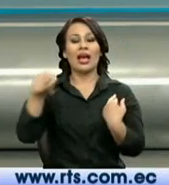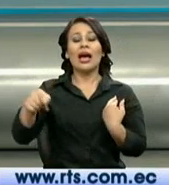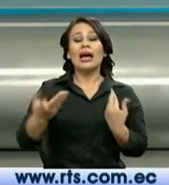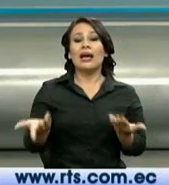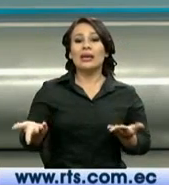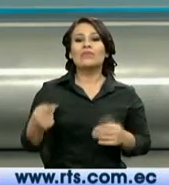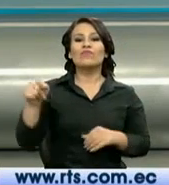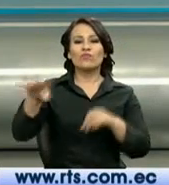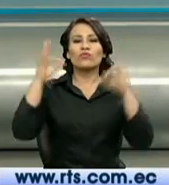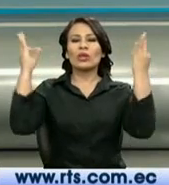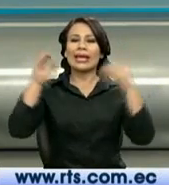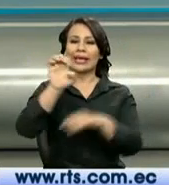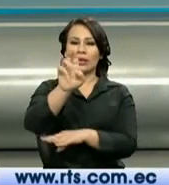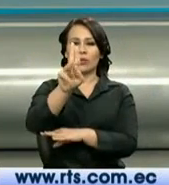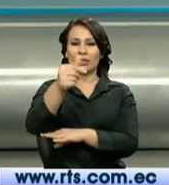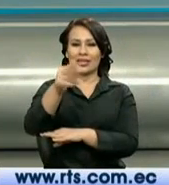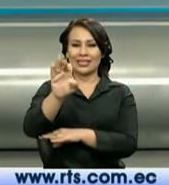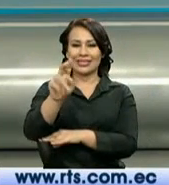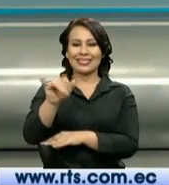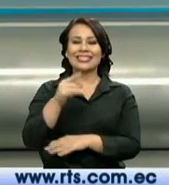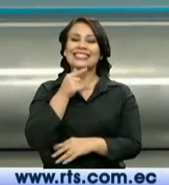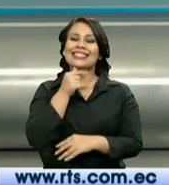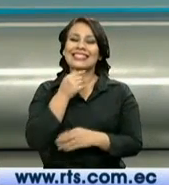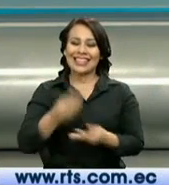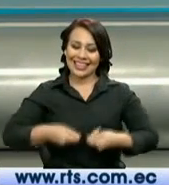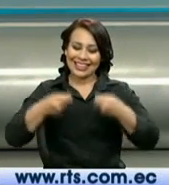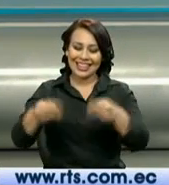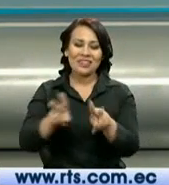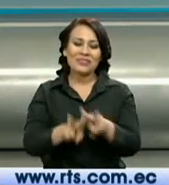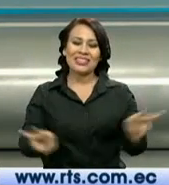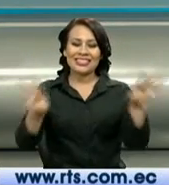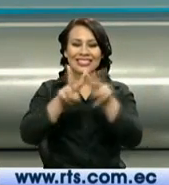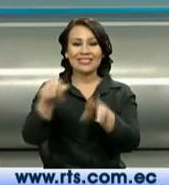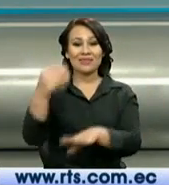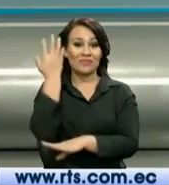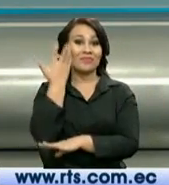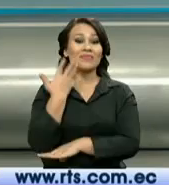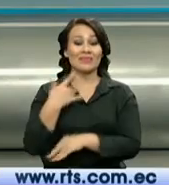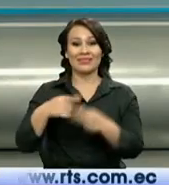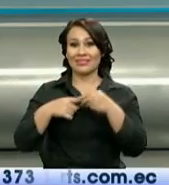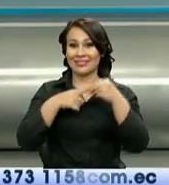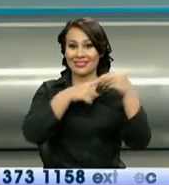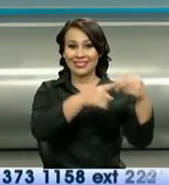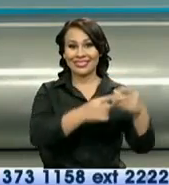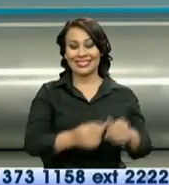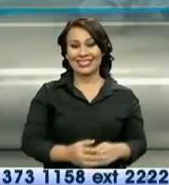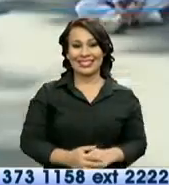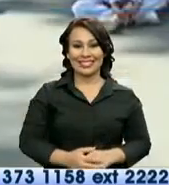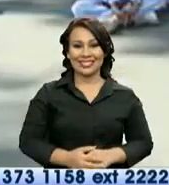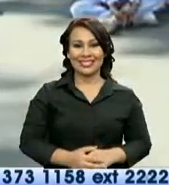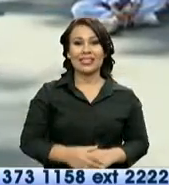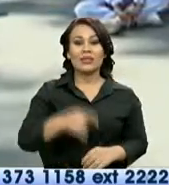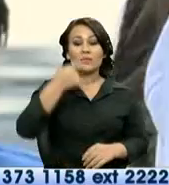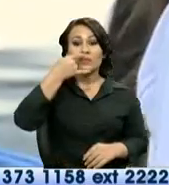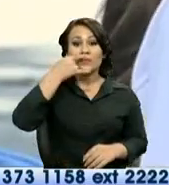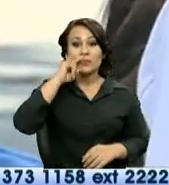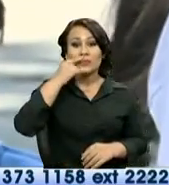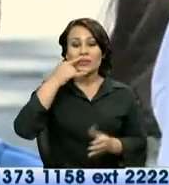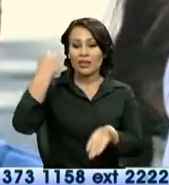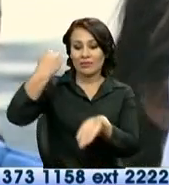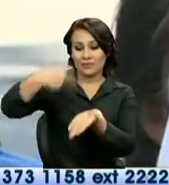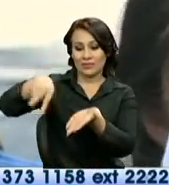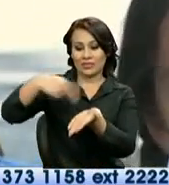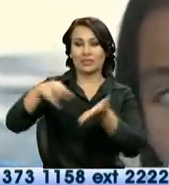Espejo con el objetivo de inculcar los verdaderos valores de esa fecha tan especial. Los niños vivieron una